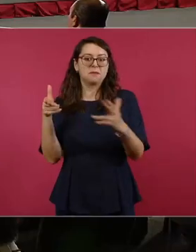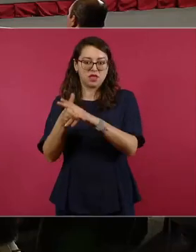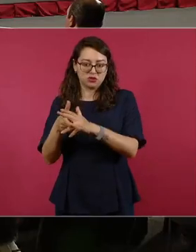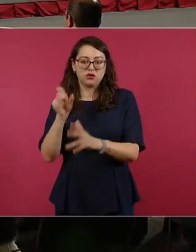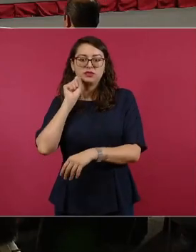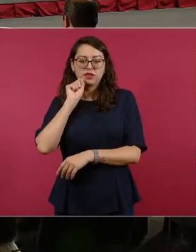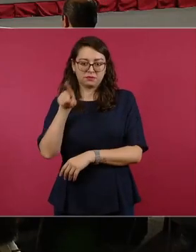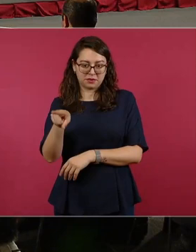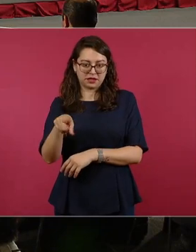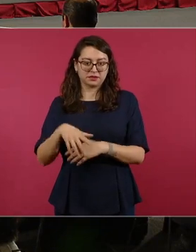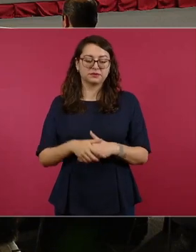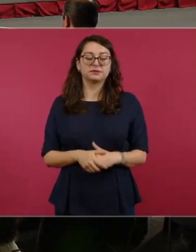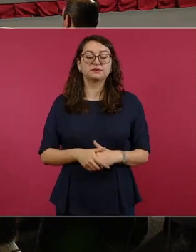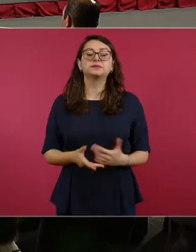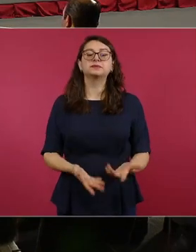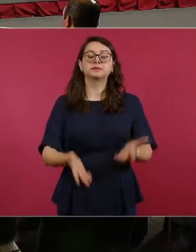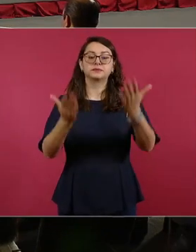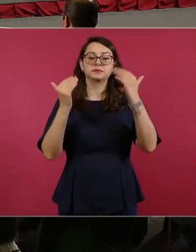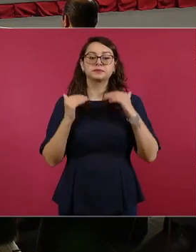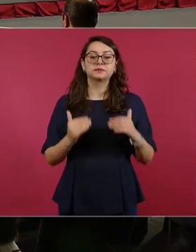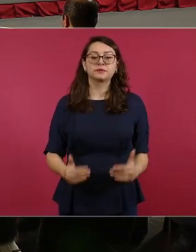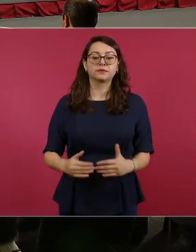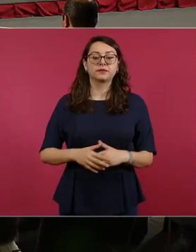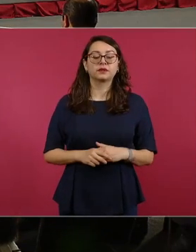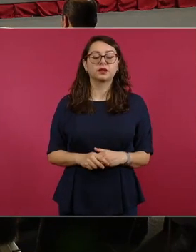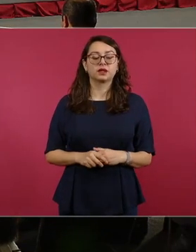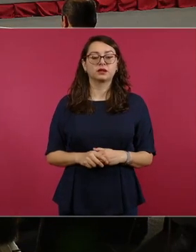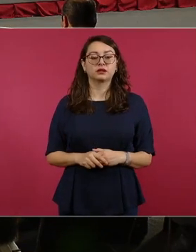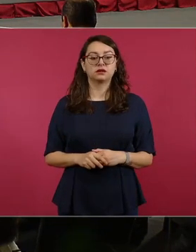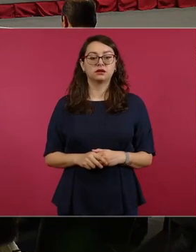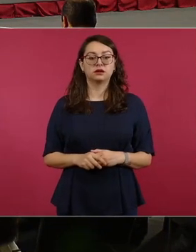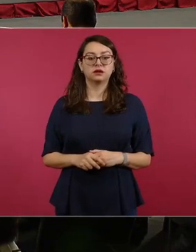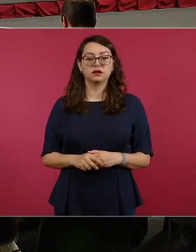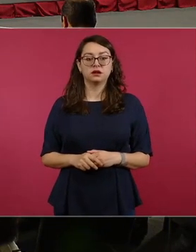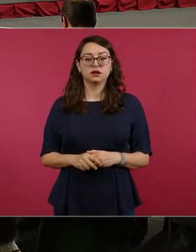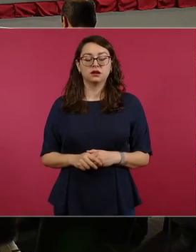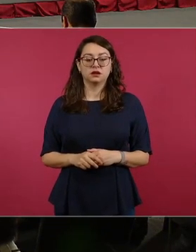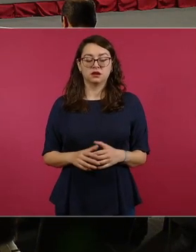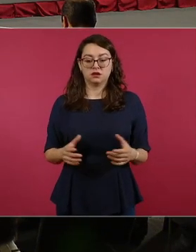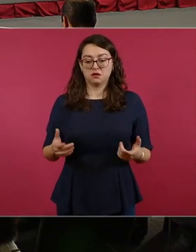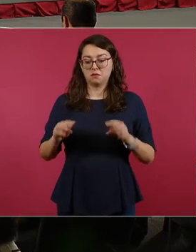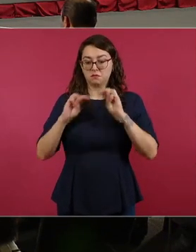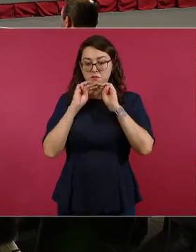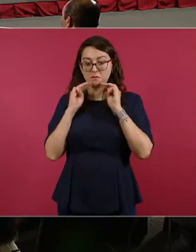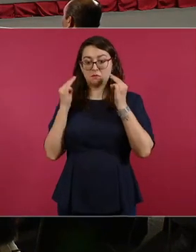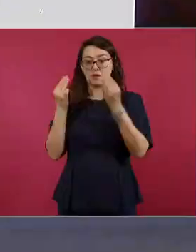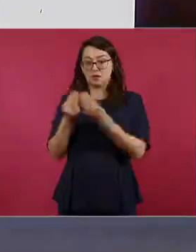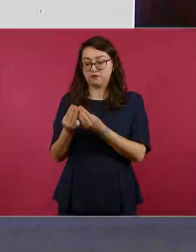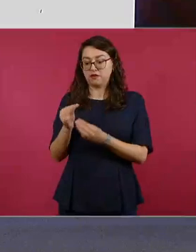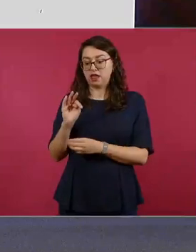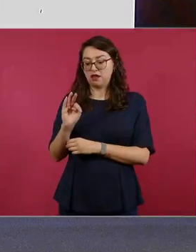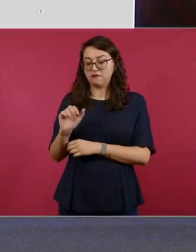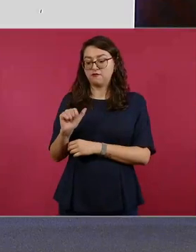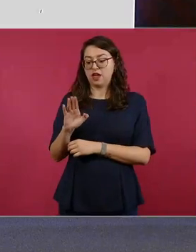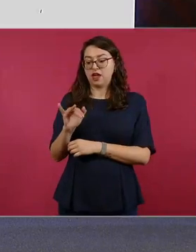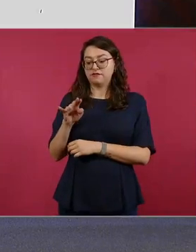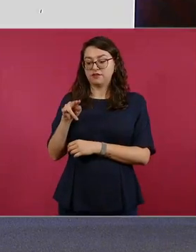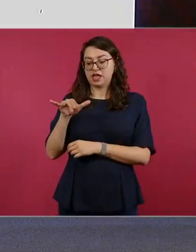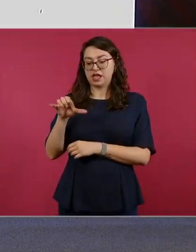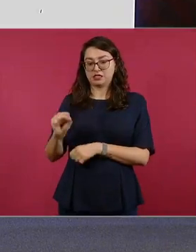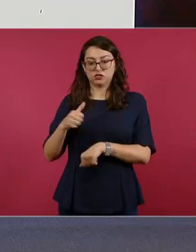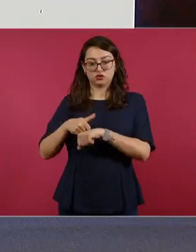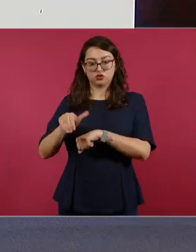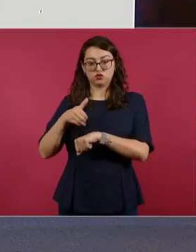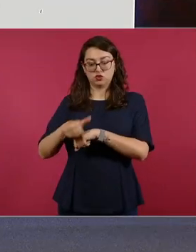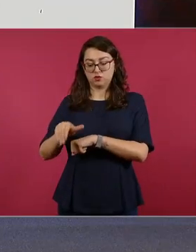Y este es el caso de la liberación de los Fabianes de la Ronda 88, es los